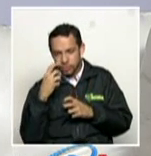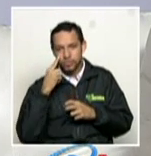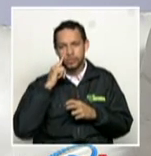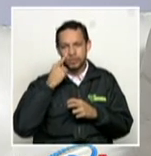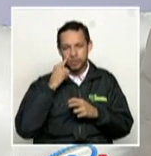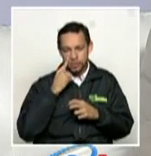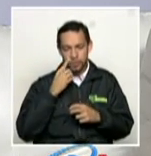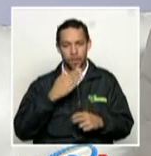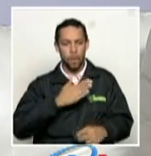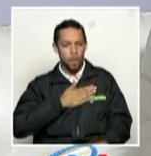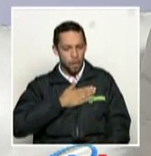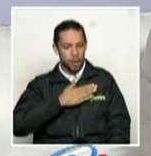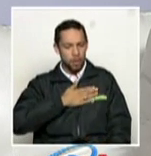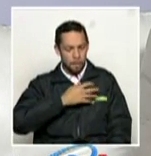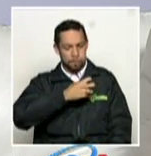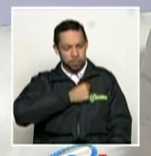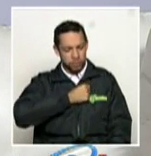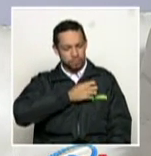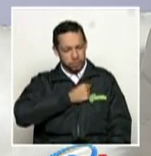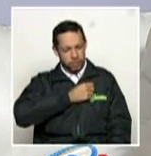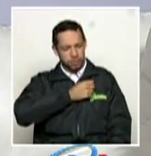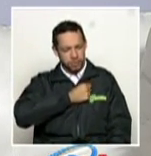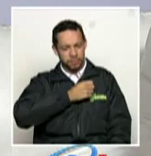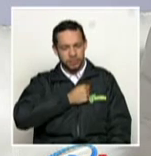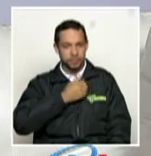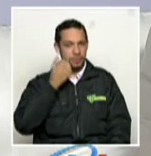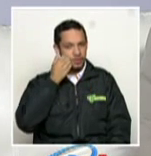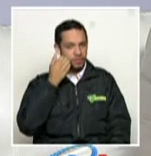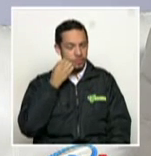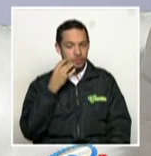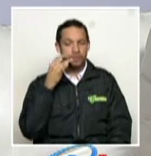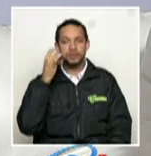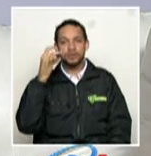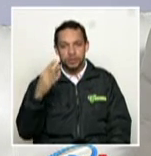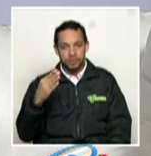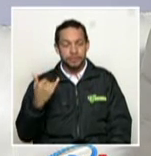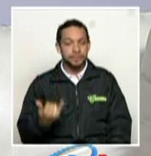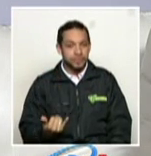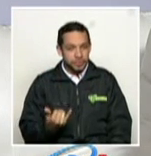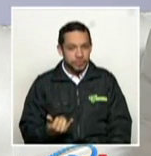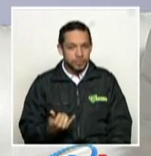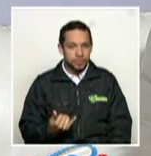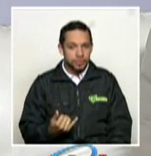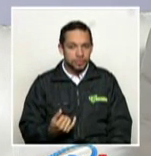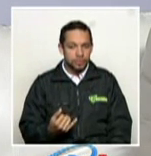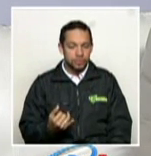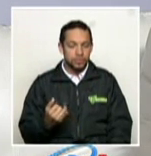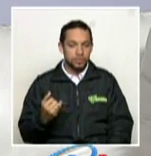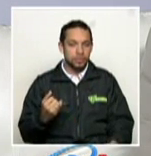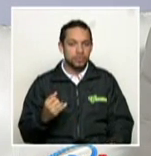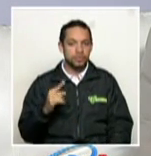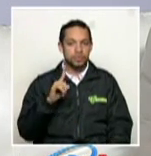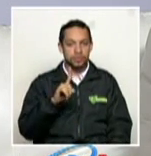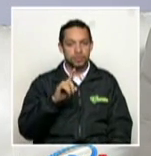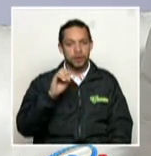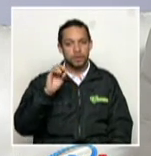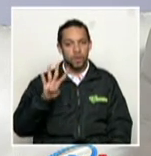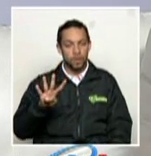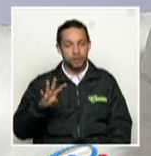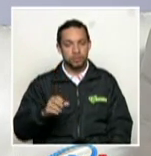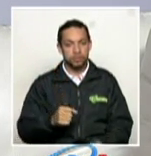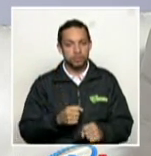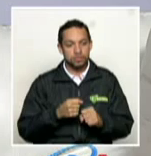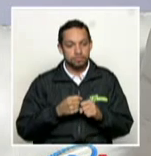mucha taquicardia, bueno, se me vinieron todas las enfermedades. Ahora estoy pesando 104 kilos y